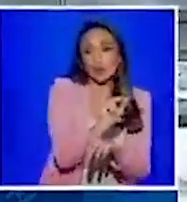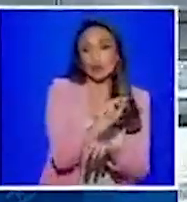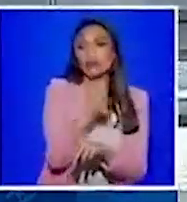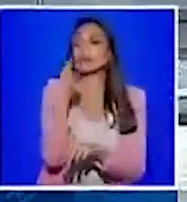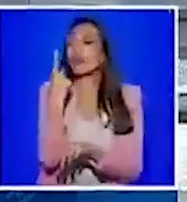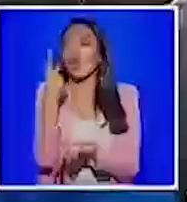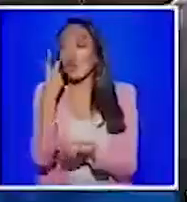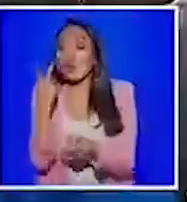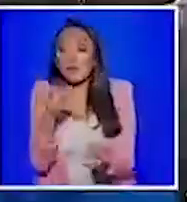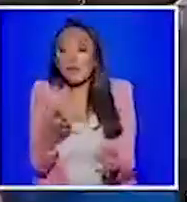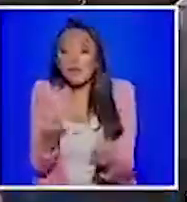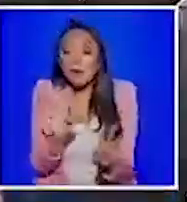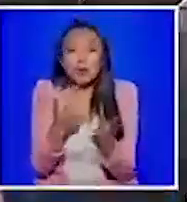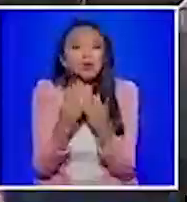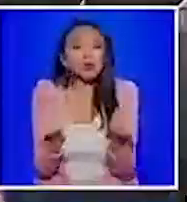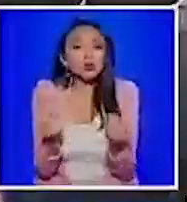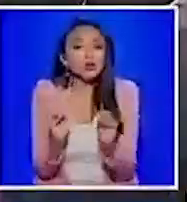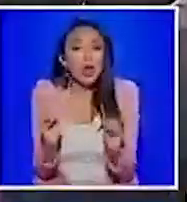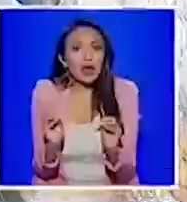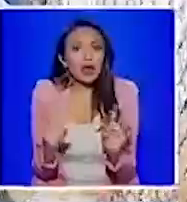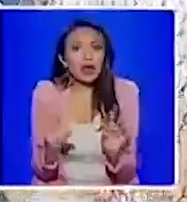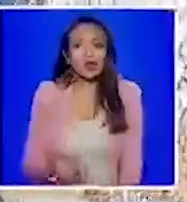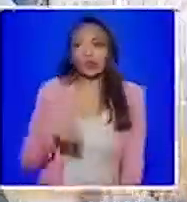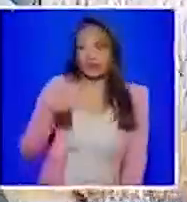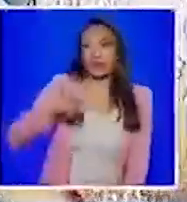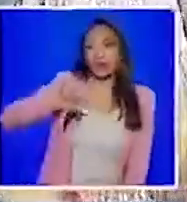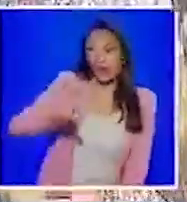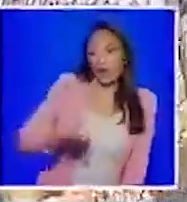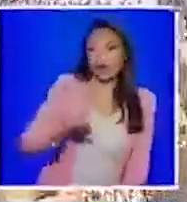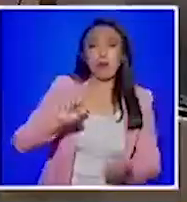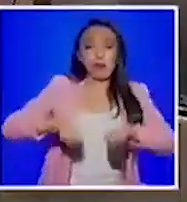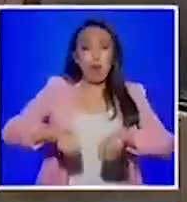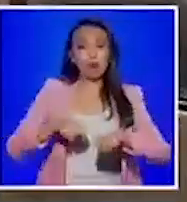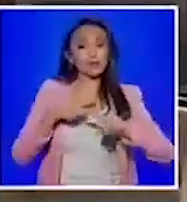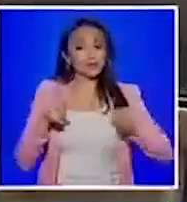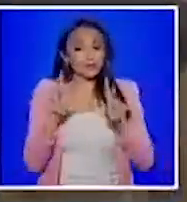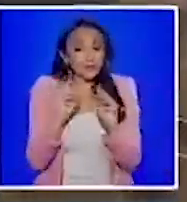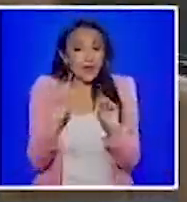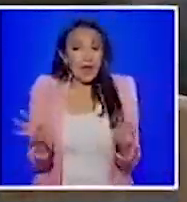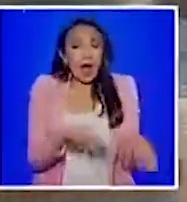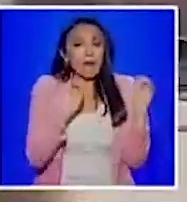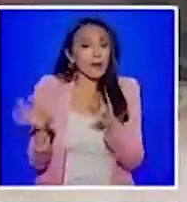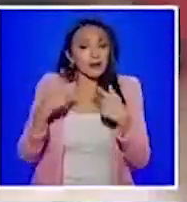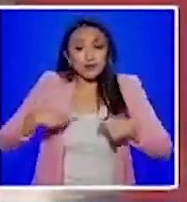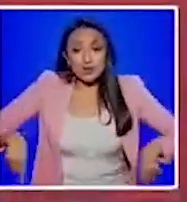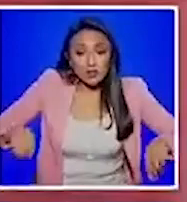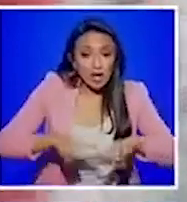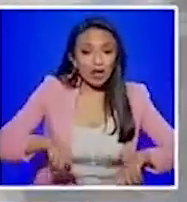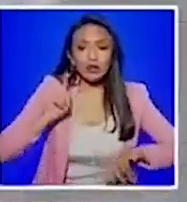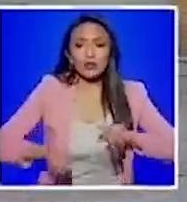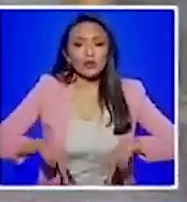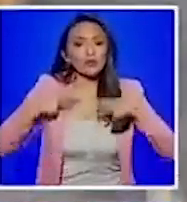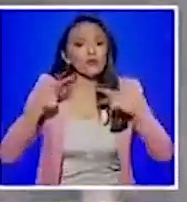soluciones pasan en motocicletas y hacer lo que les da la gana es como una tierra de nadie o sea no se puede vivir